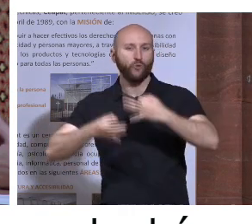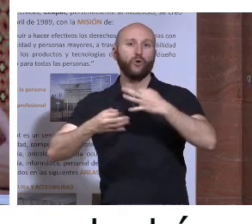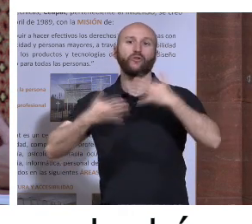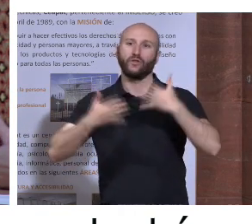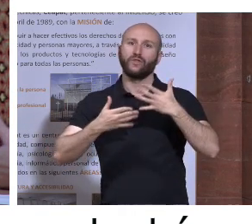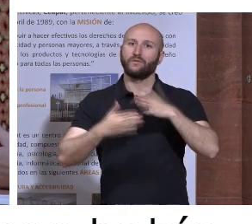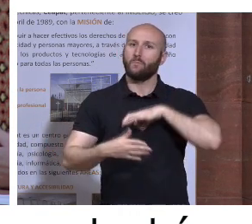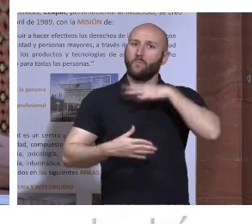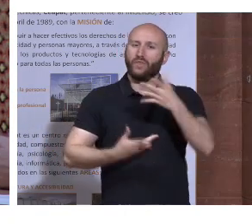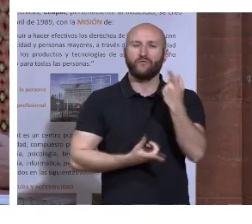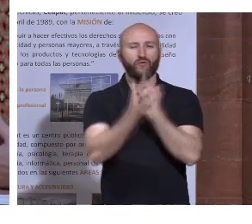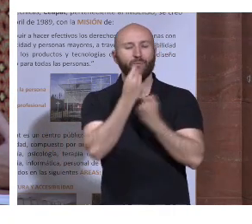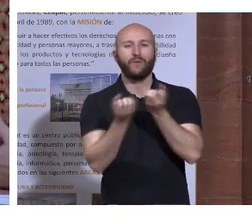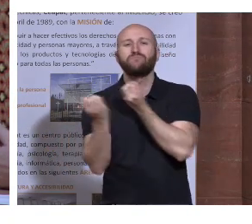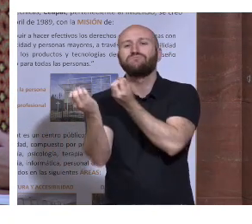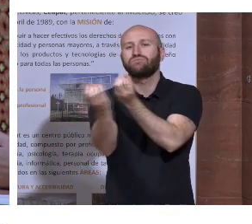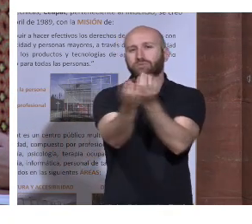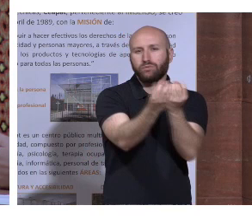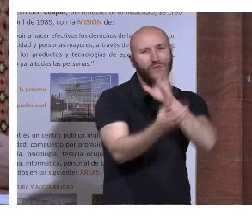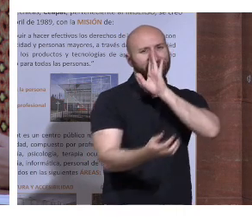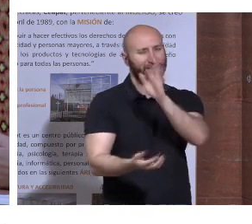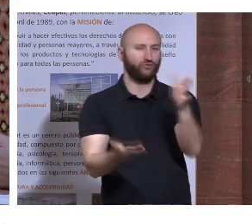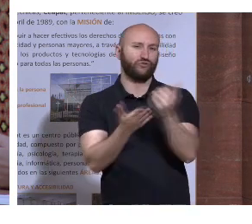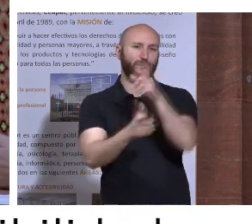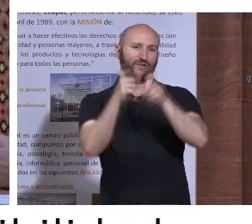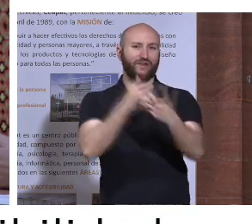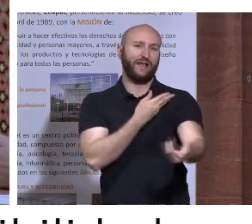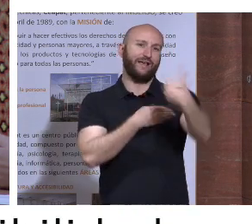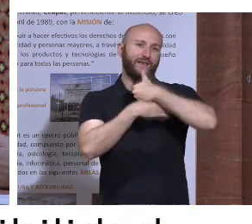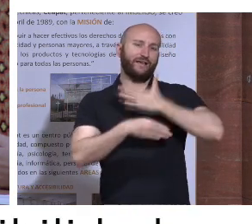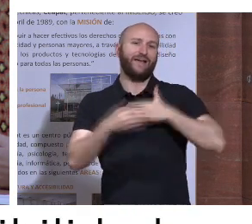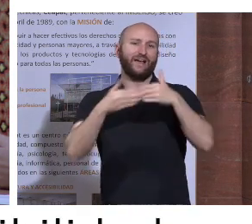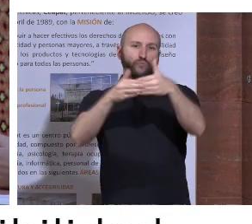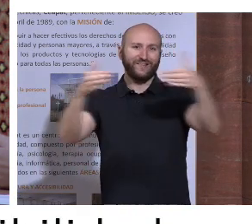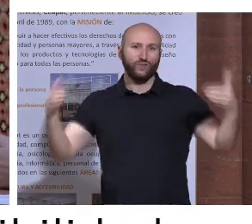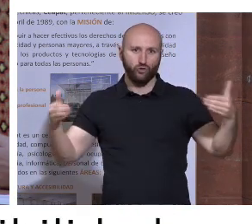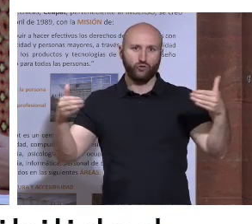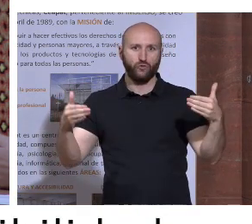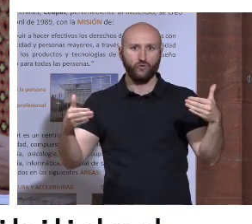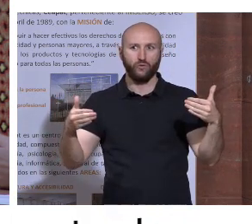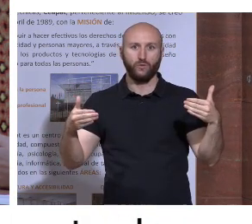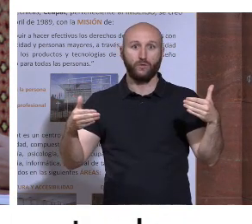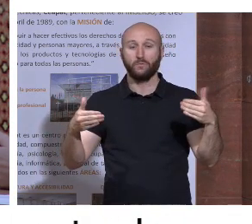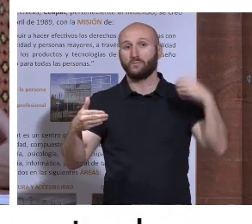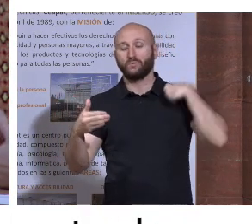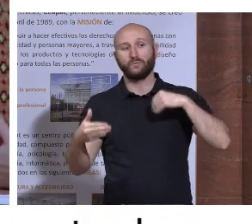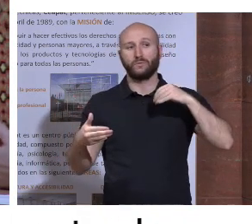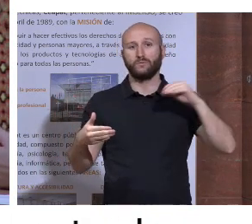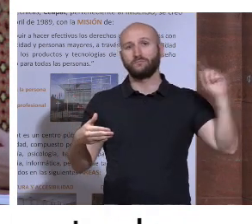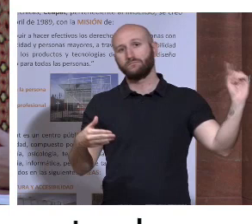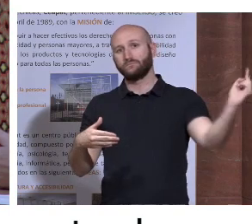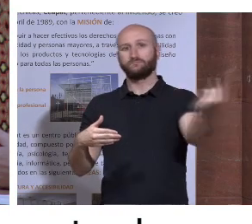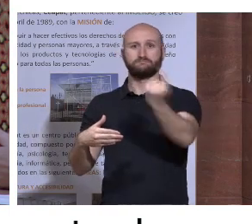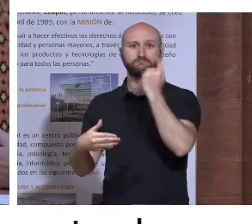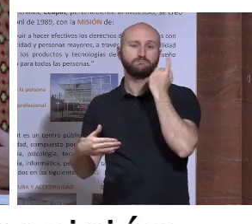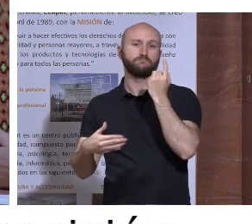durante unos meses de informar directamente a todas las personas que visitaron la exposición. Por lo menos, todos los que pasaron por aquí sabían